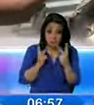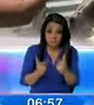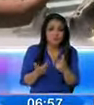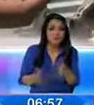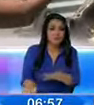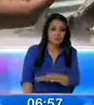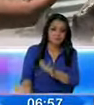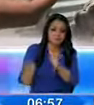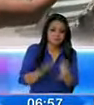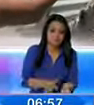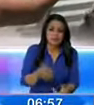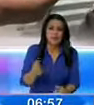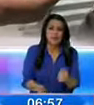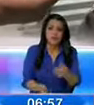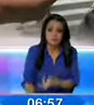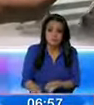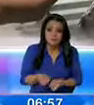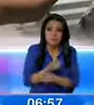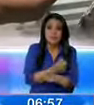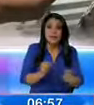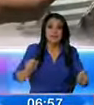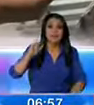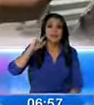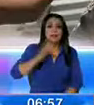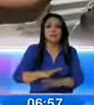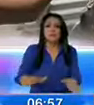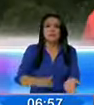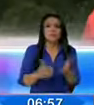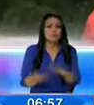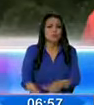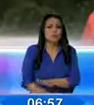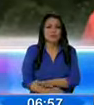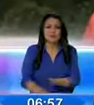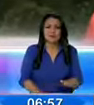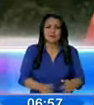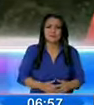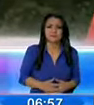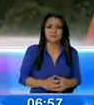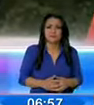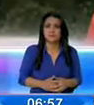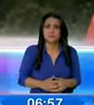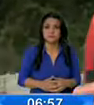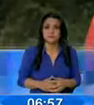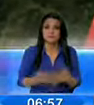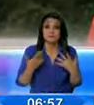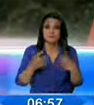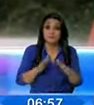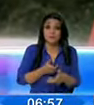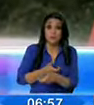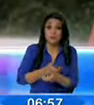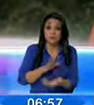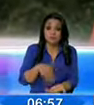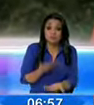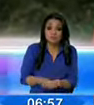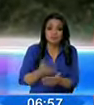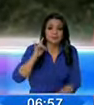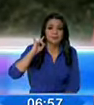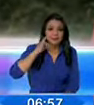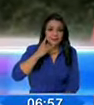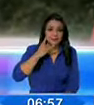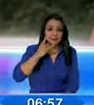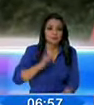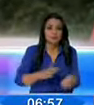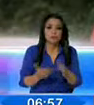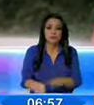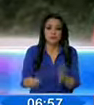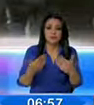movido el carro, entonces trataban de salvar a la niña, pero la niña ya estaba mal. Al momento de nuestra llegada constatamos ya el deceso de una niña de aproximadamente